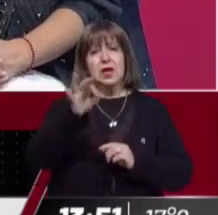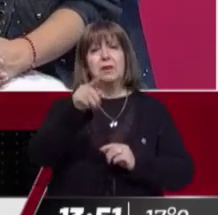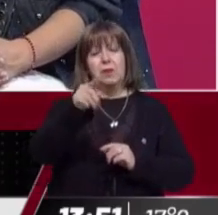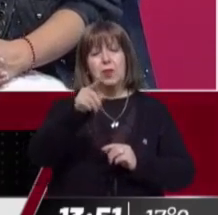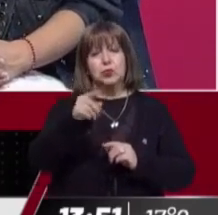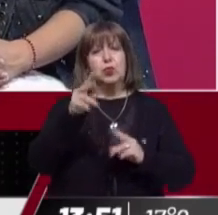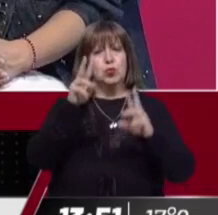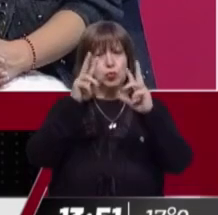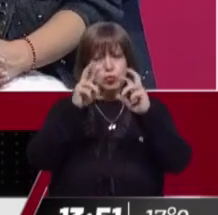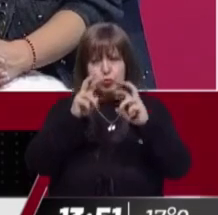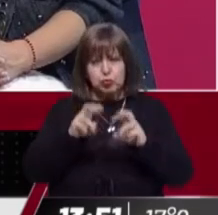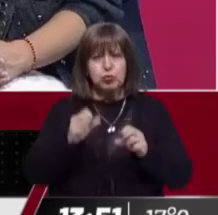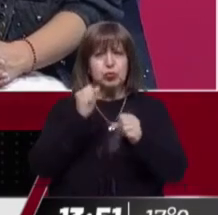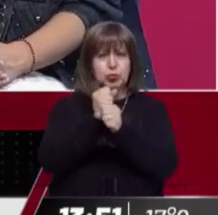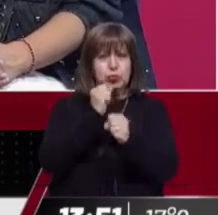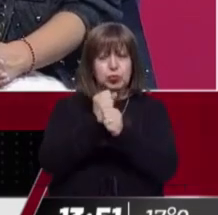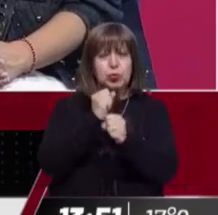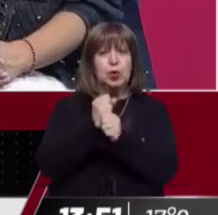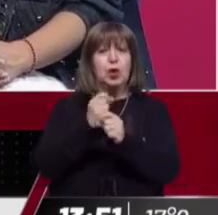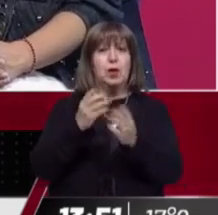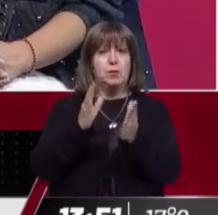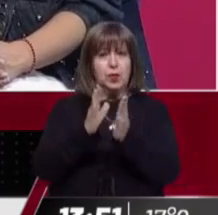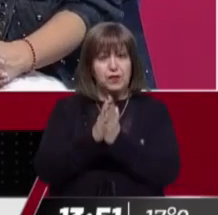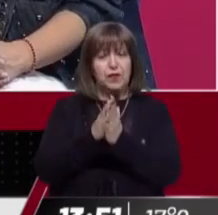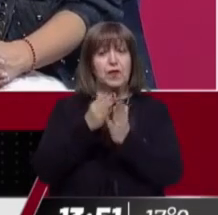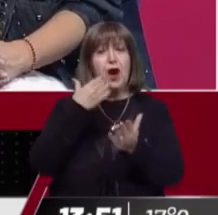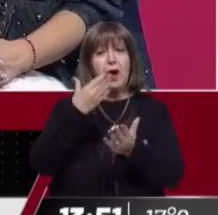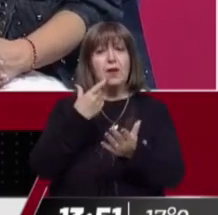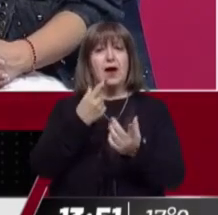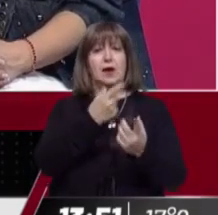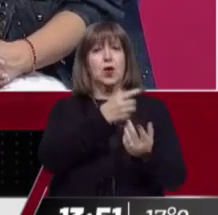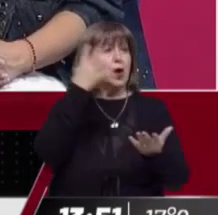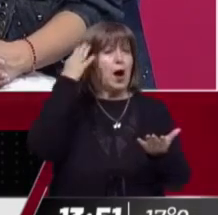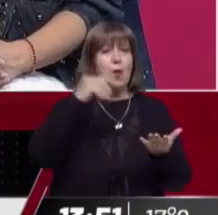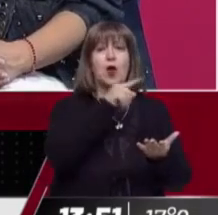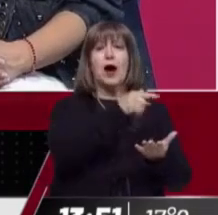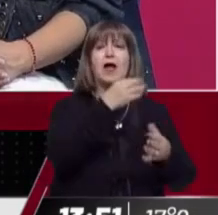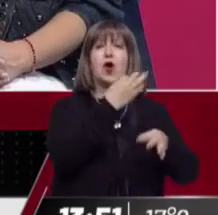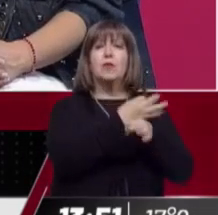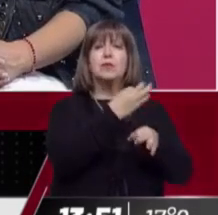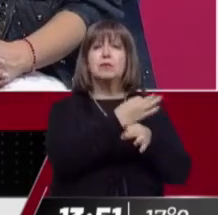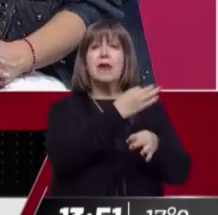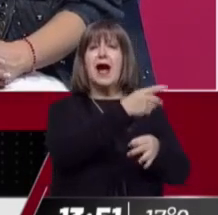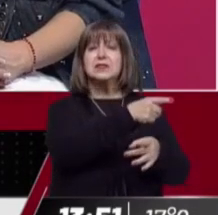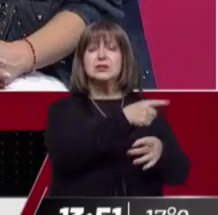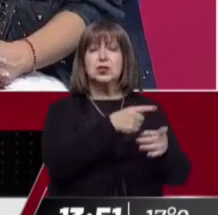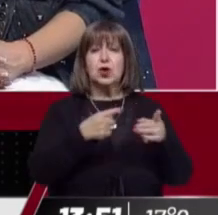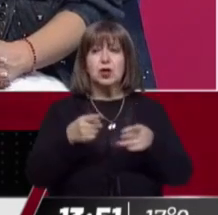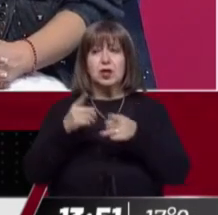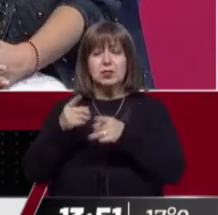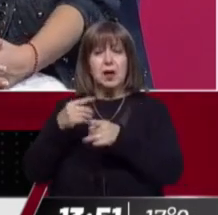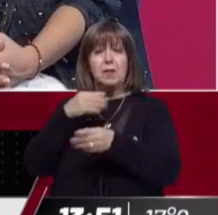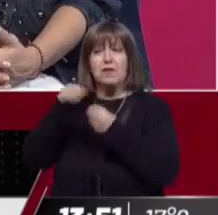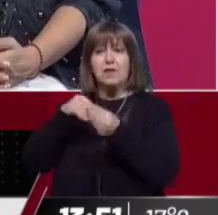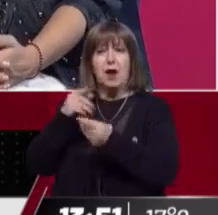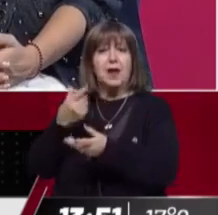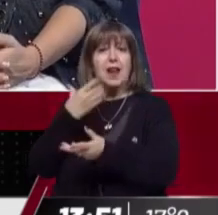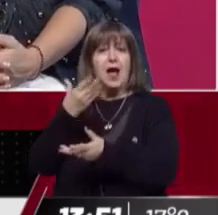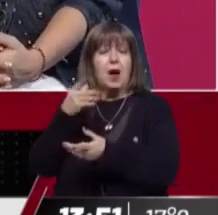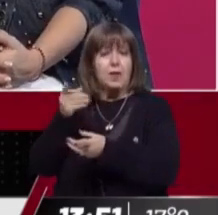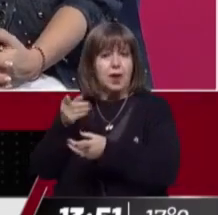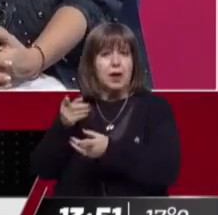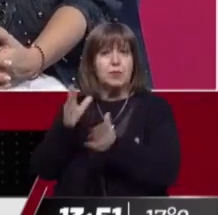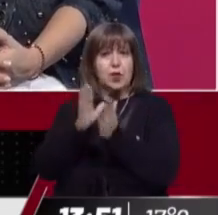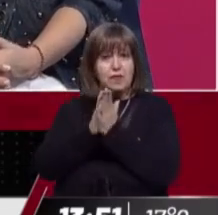esta información, buscando datos. Si podemos tener la palabra del abogado que defiende y también a todas las voces para ver lo que está pasando y cómo sigue la